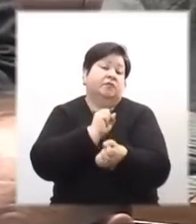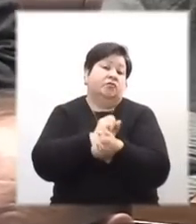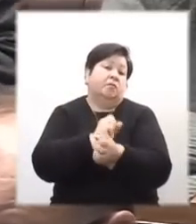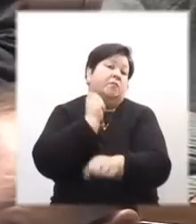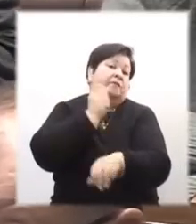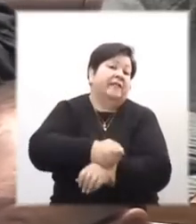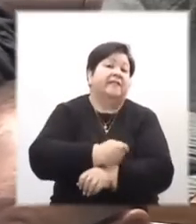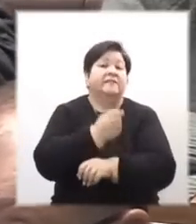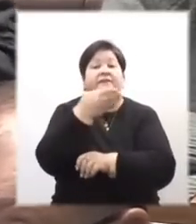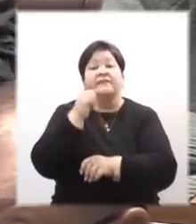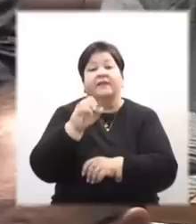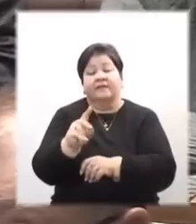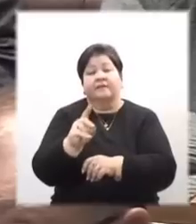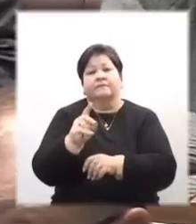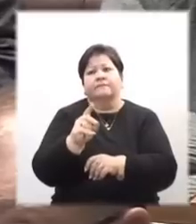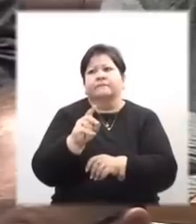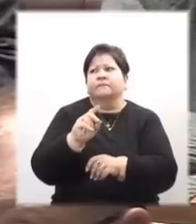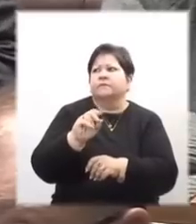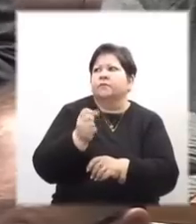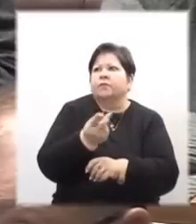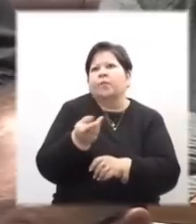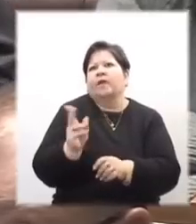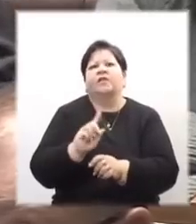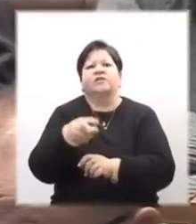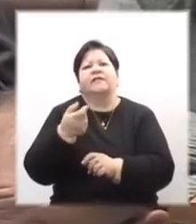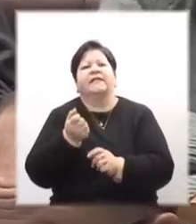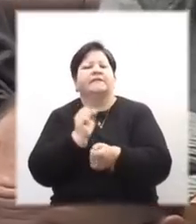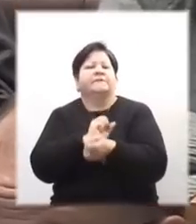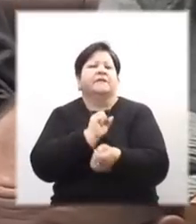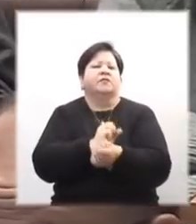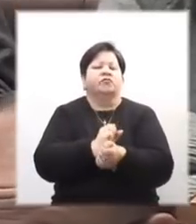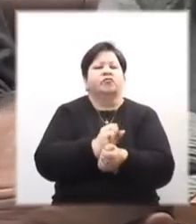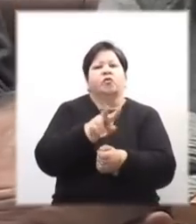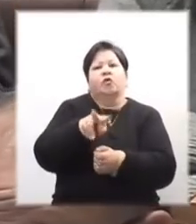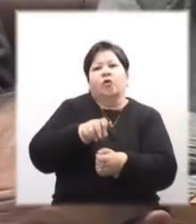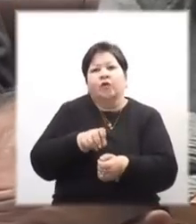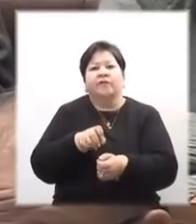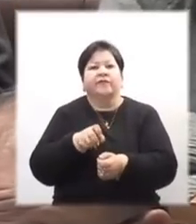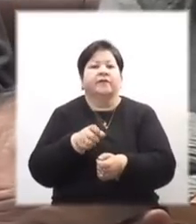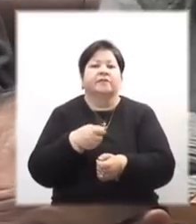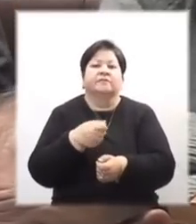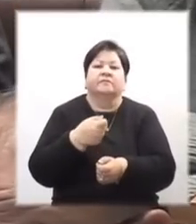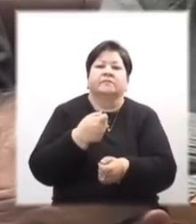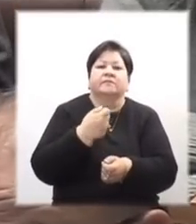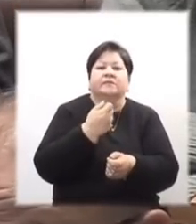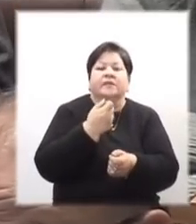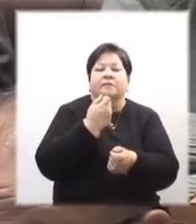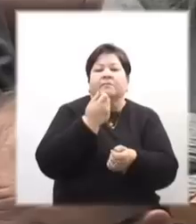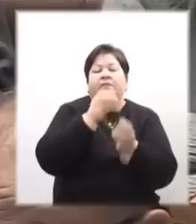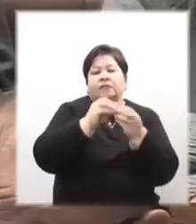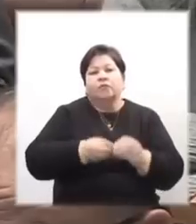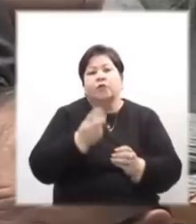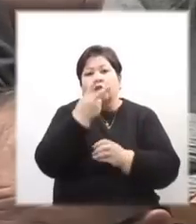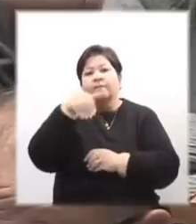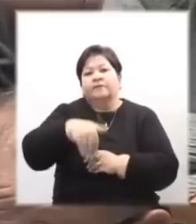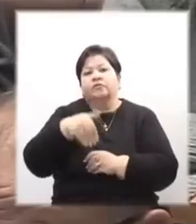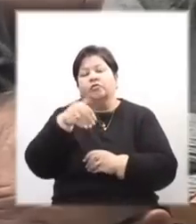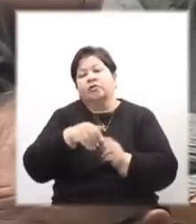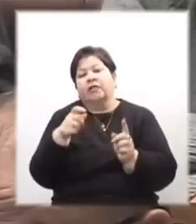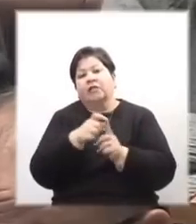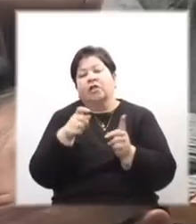¿Cuántos exdelincuentes se contratarán? ¿Cuánto cobrarán? ¿Y cómo se distribuirá ese presupuesto de $2